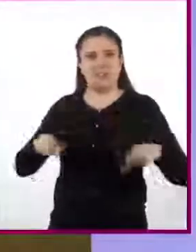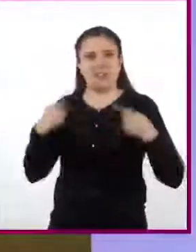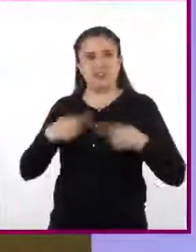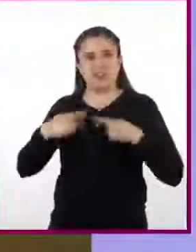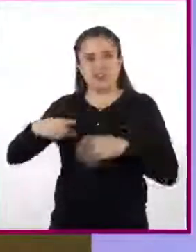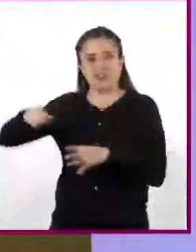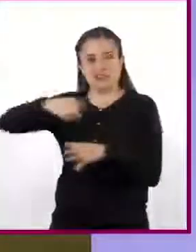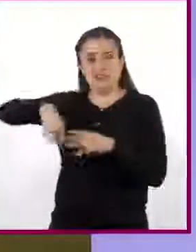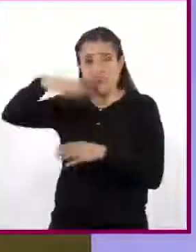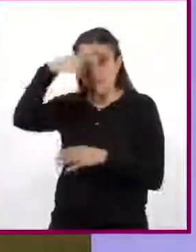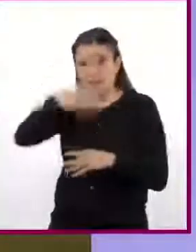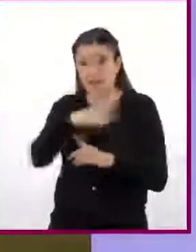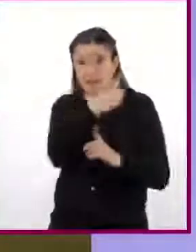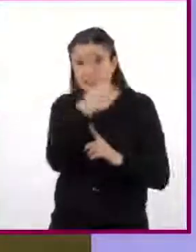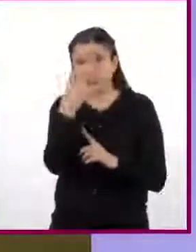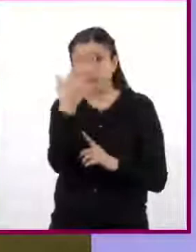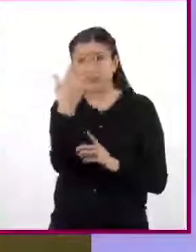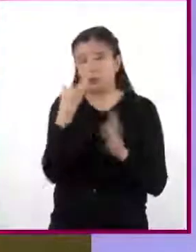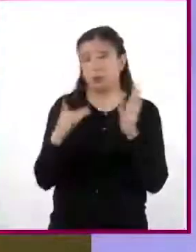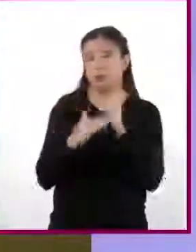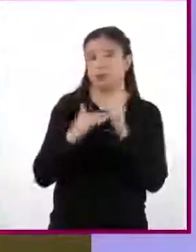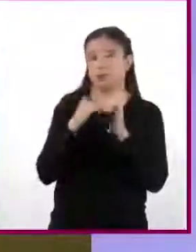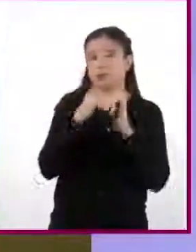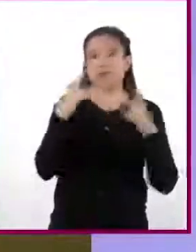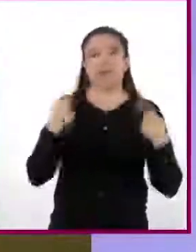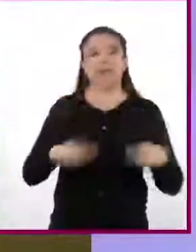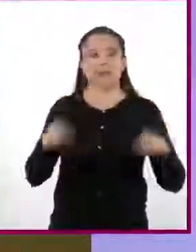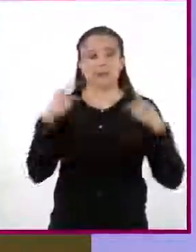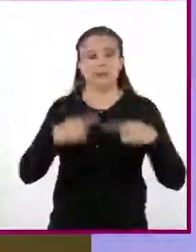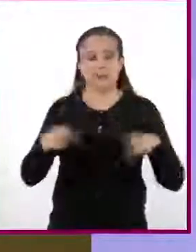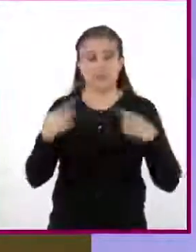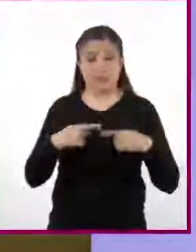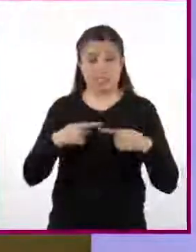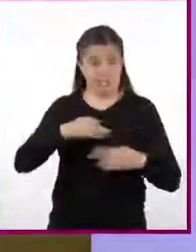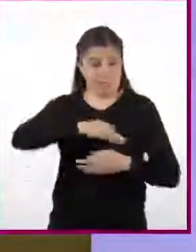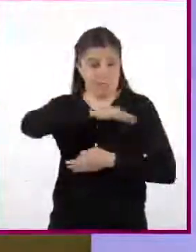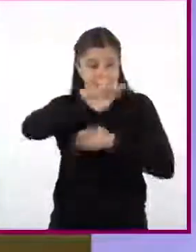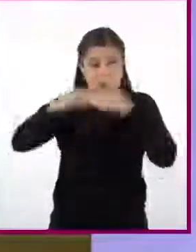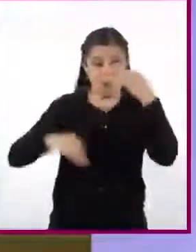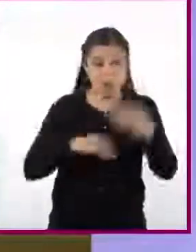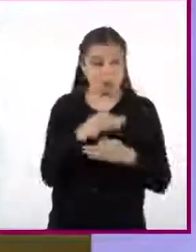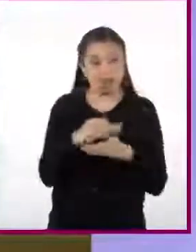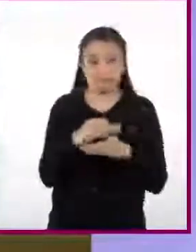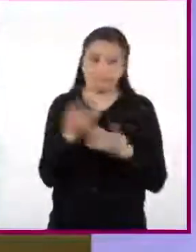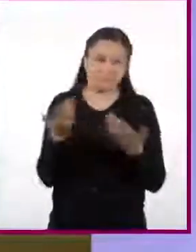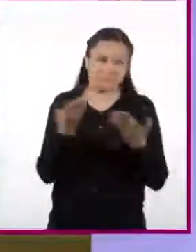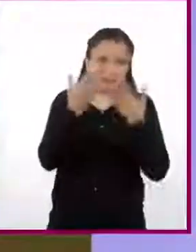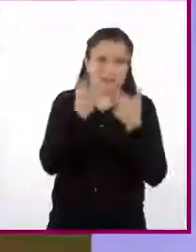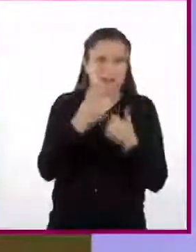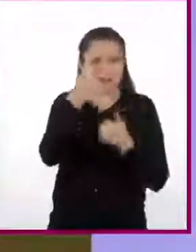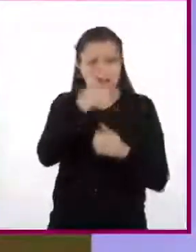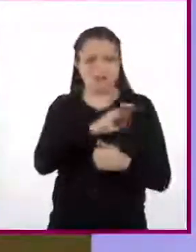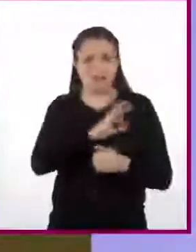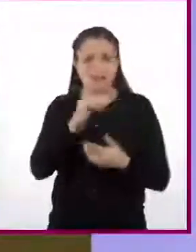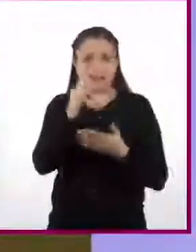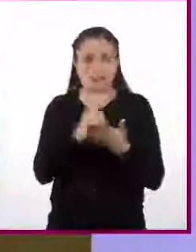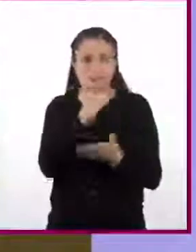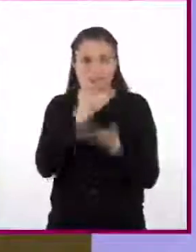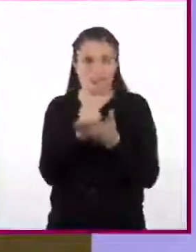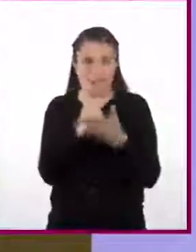México, somos más de 100 millones de personas. Claro que no todos cumplen los requisitos para considerarse